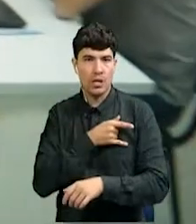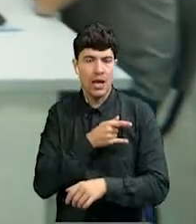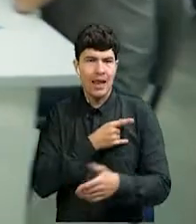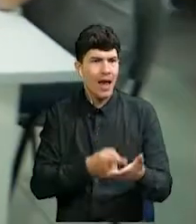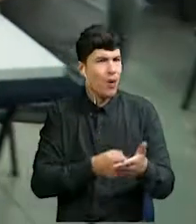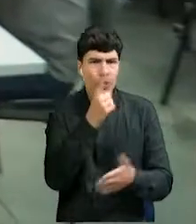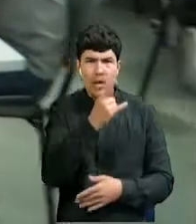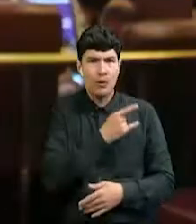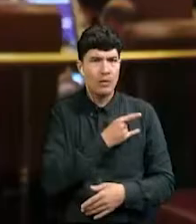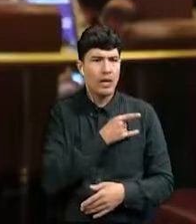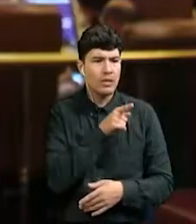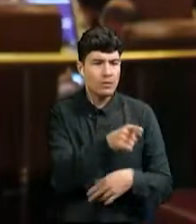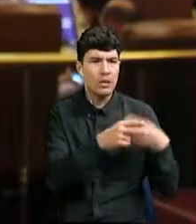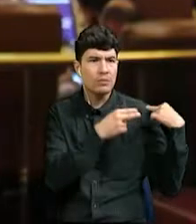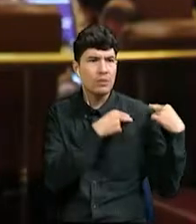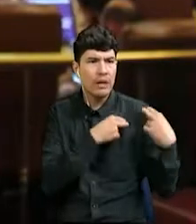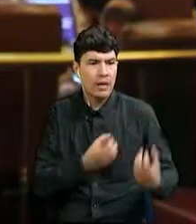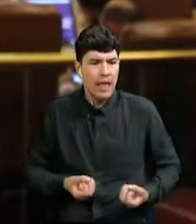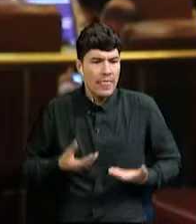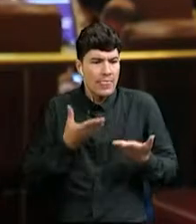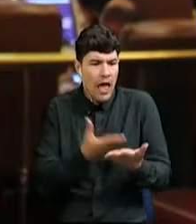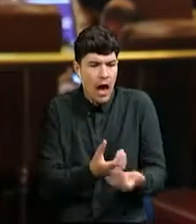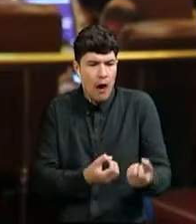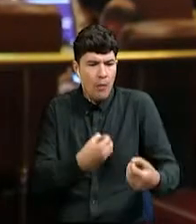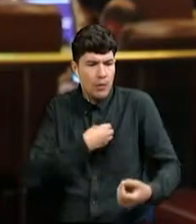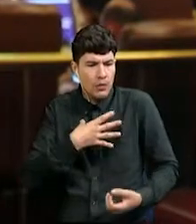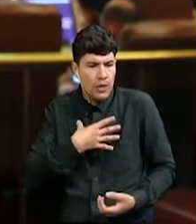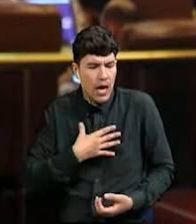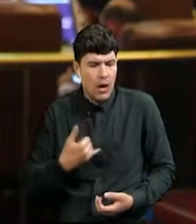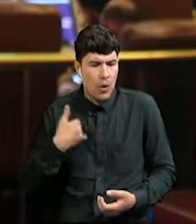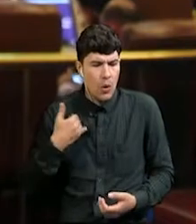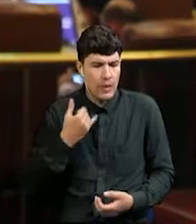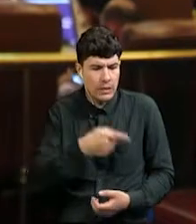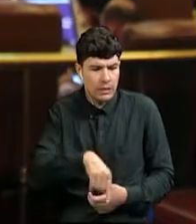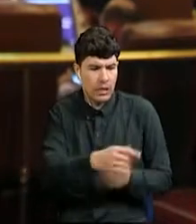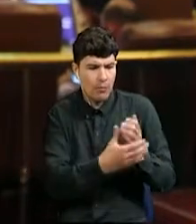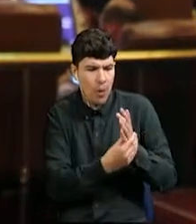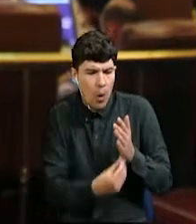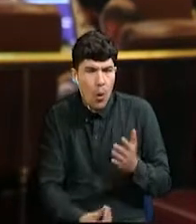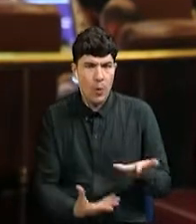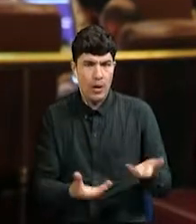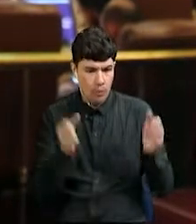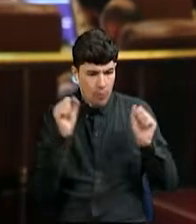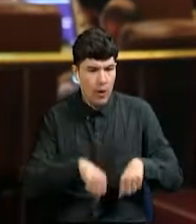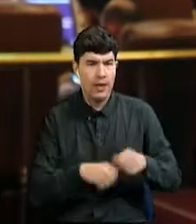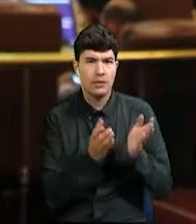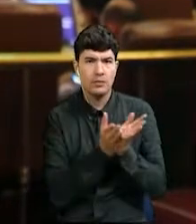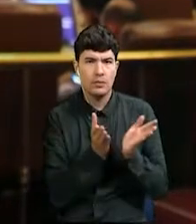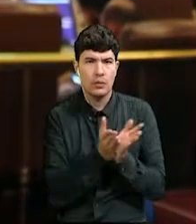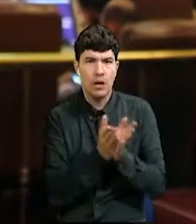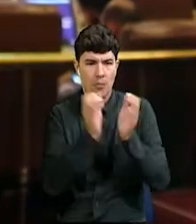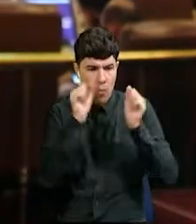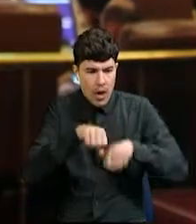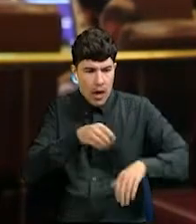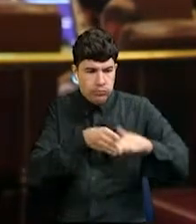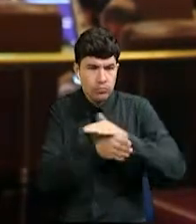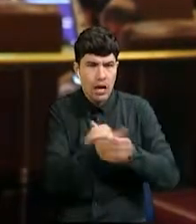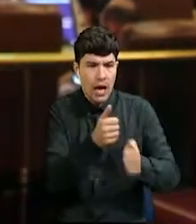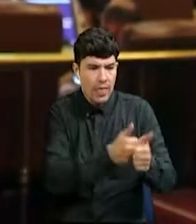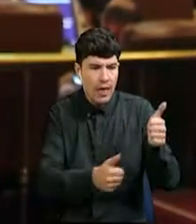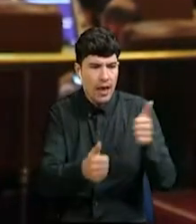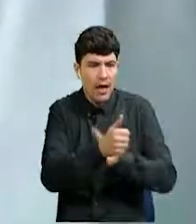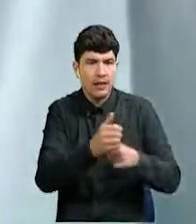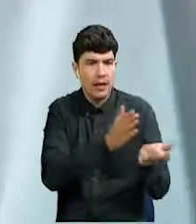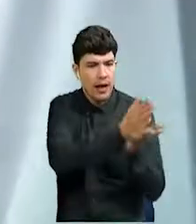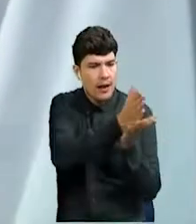universidad que se encarga de darle las posibilidades a los jóvenes de bajos recursos, de escasos recursos, para que puedan adelantar